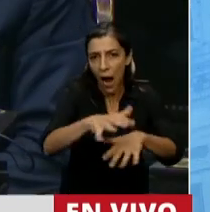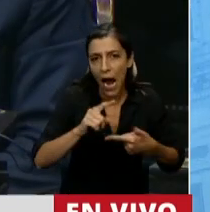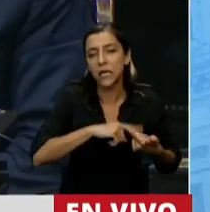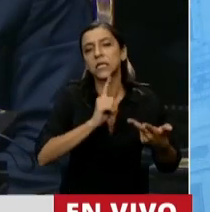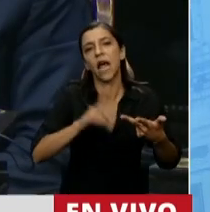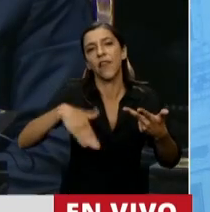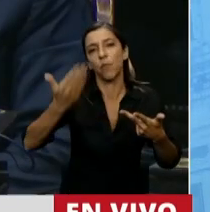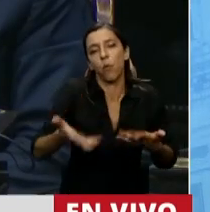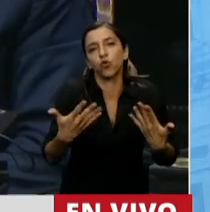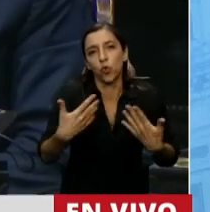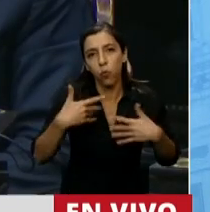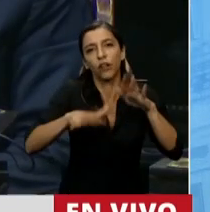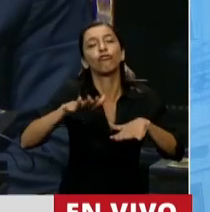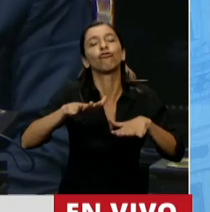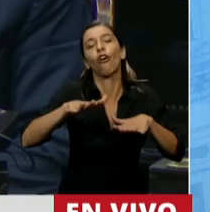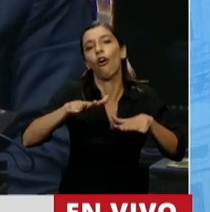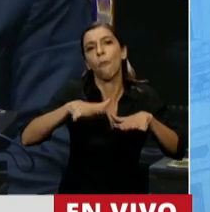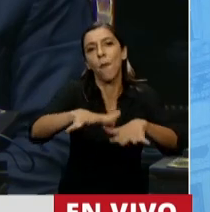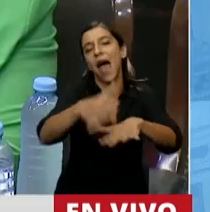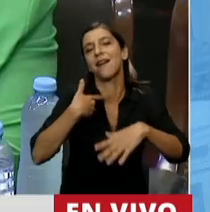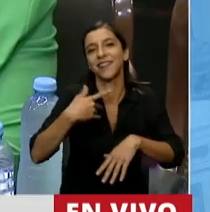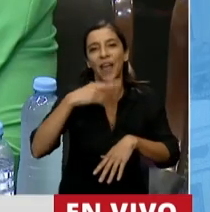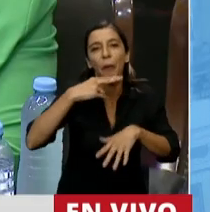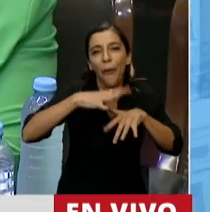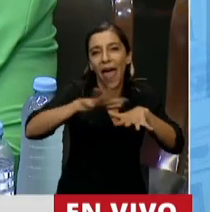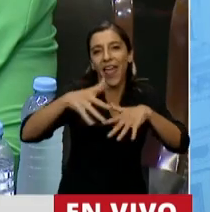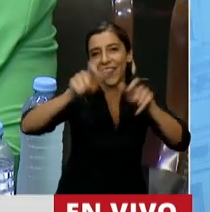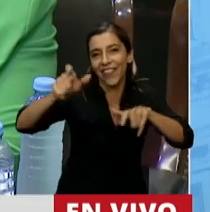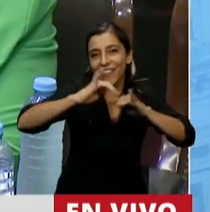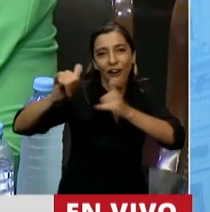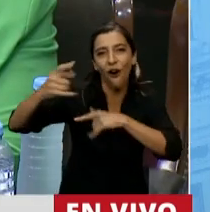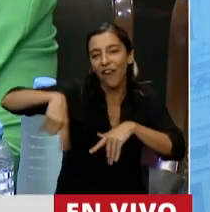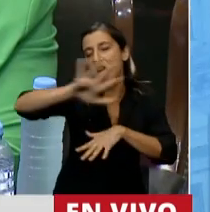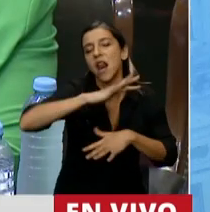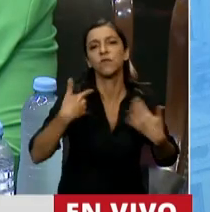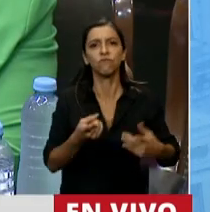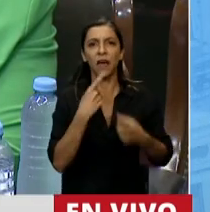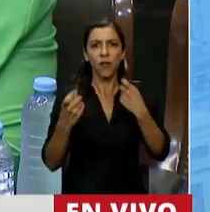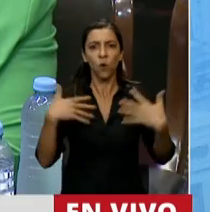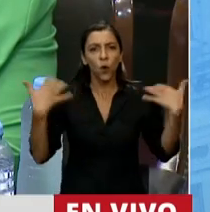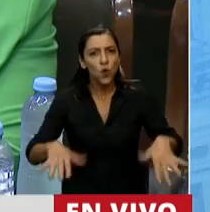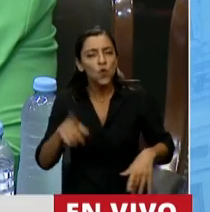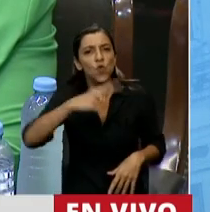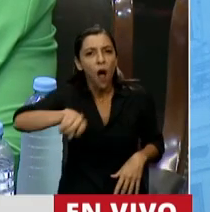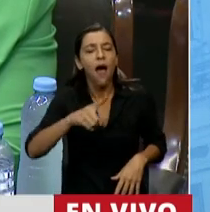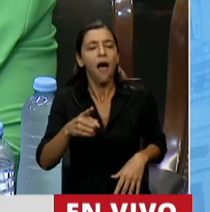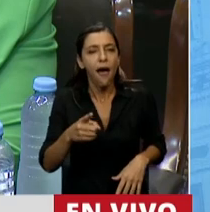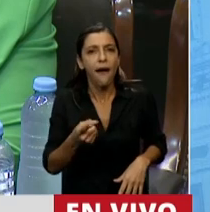juventud protagonizándola. Y eso me hizo pensar en mi recorrido militante y me di cuenta que las mujeres siempre habían estado ahí.